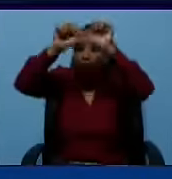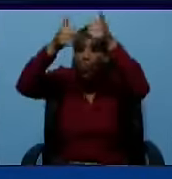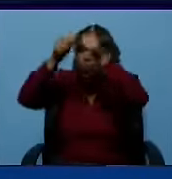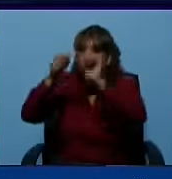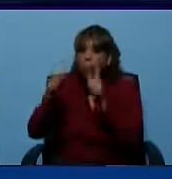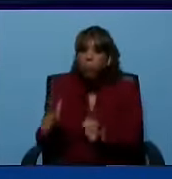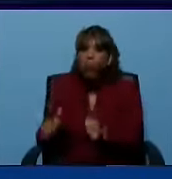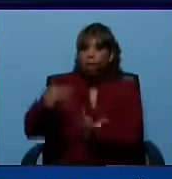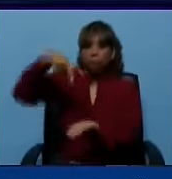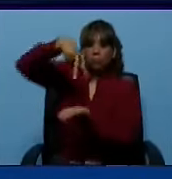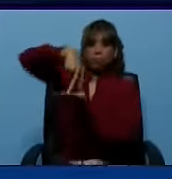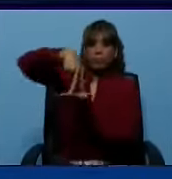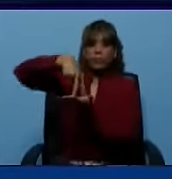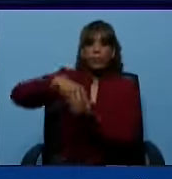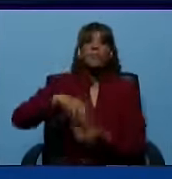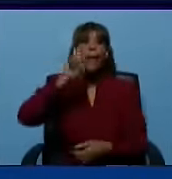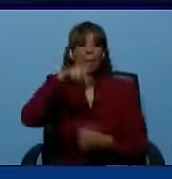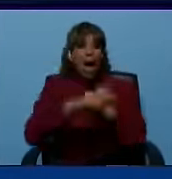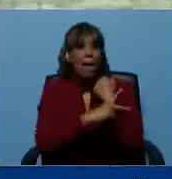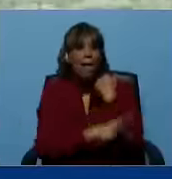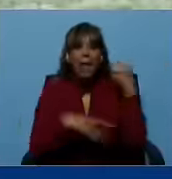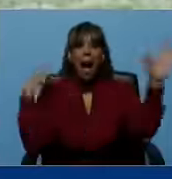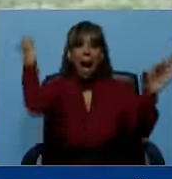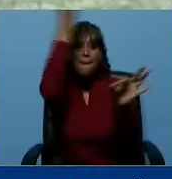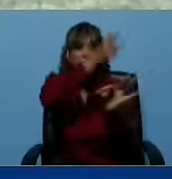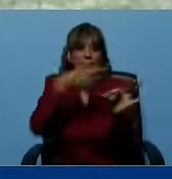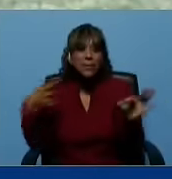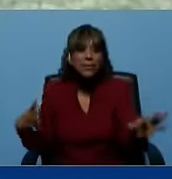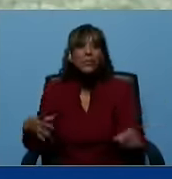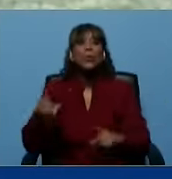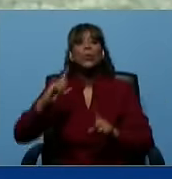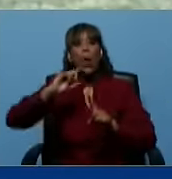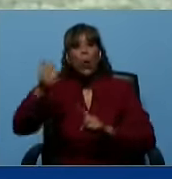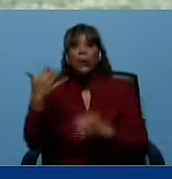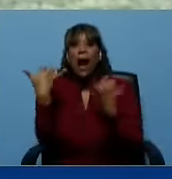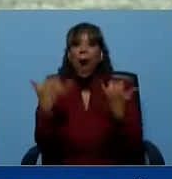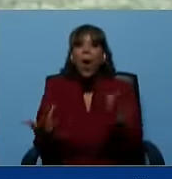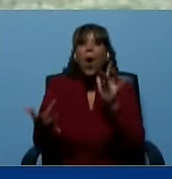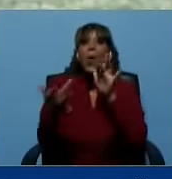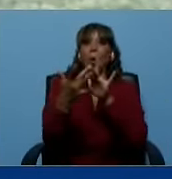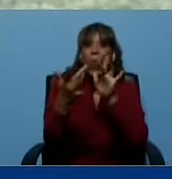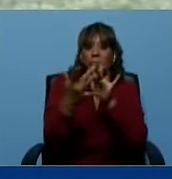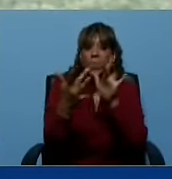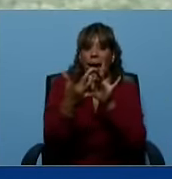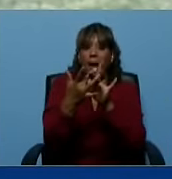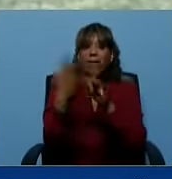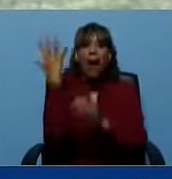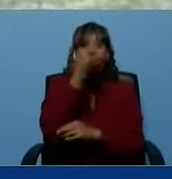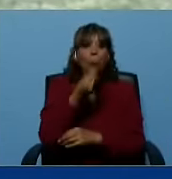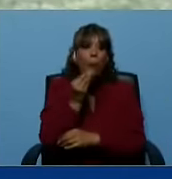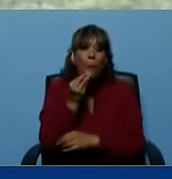otro, Parque Atabapo, en Amazonas. Y vamos a darle un pase a Cagua,